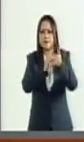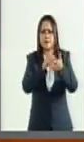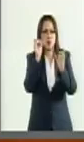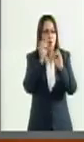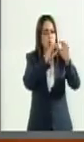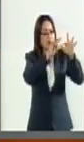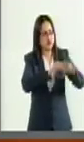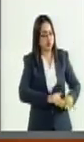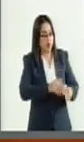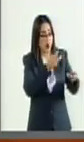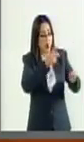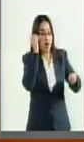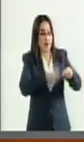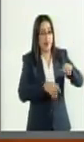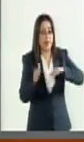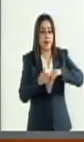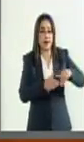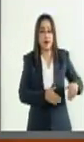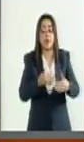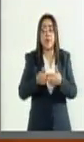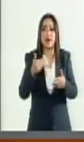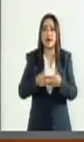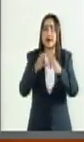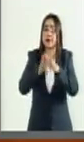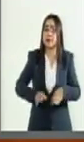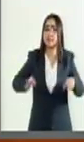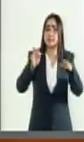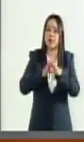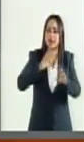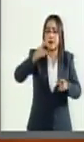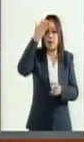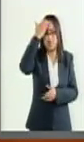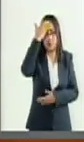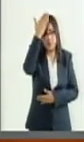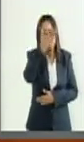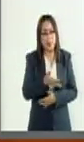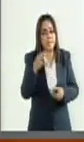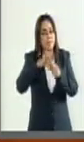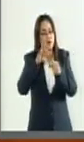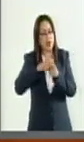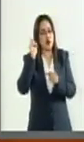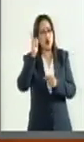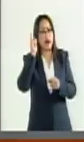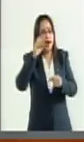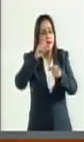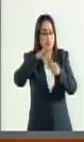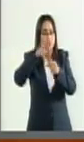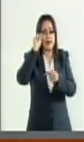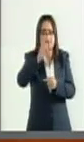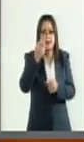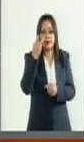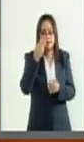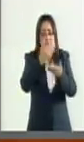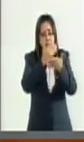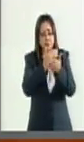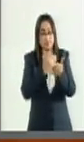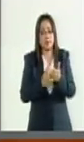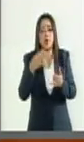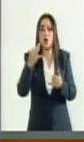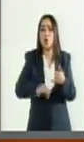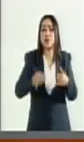texto del dictamen y, por lo tanto, es necesario reconocerlas y votar a favor de las mismas.